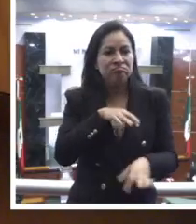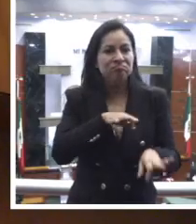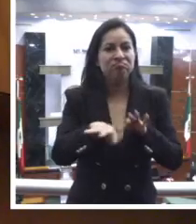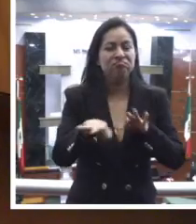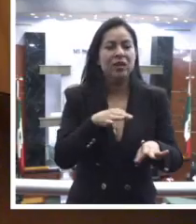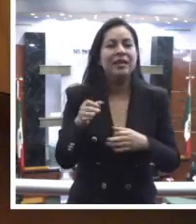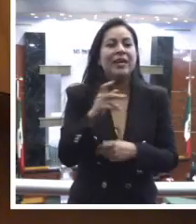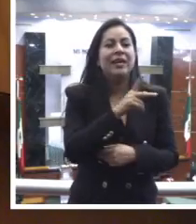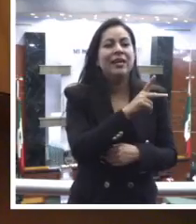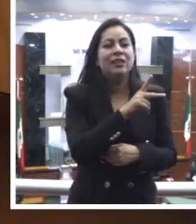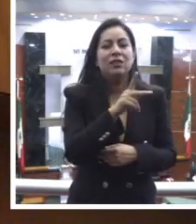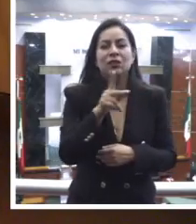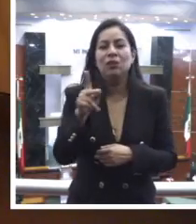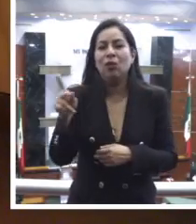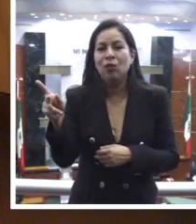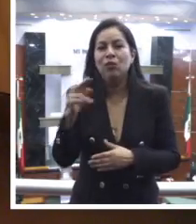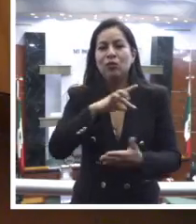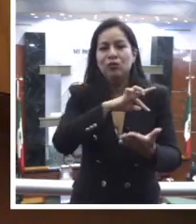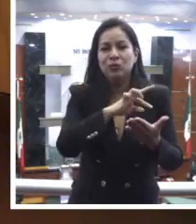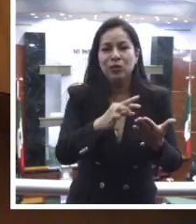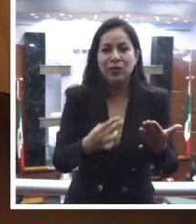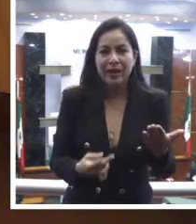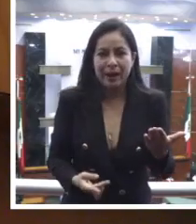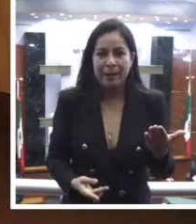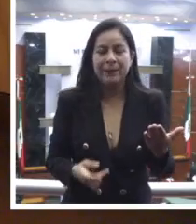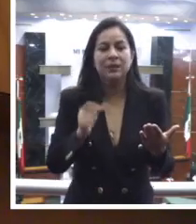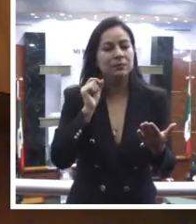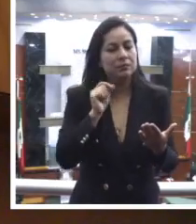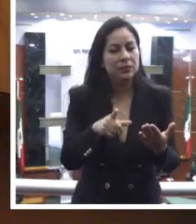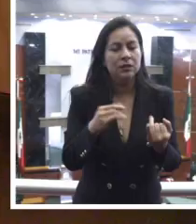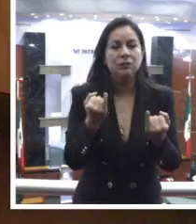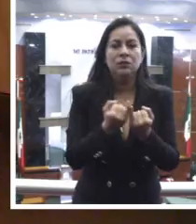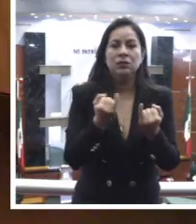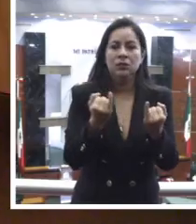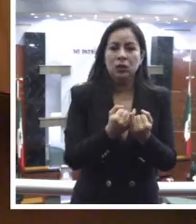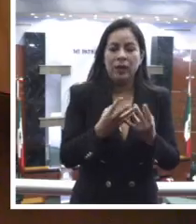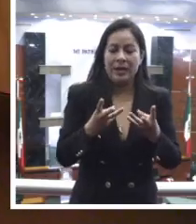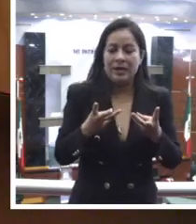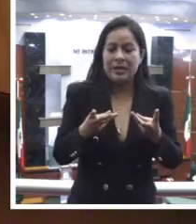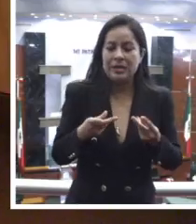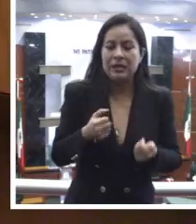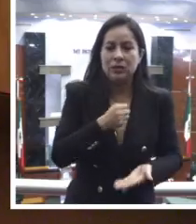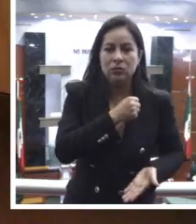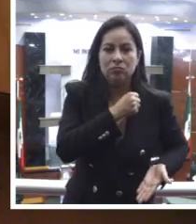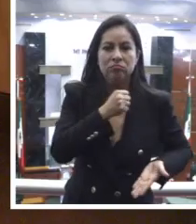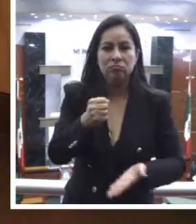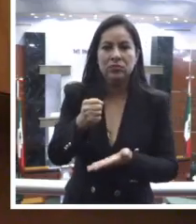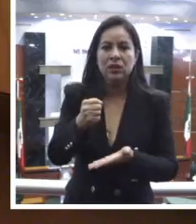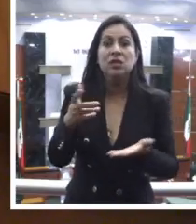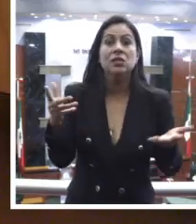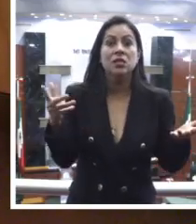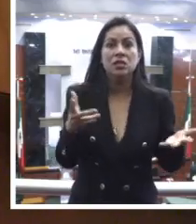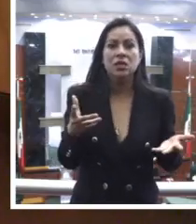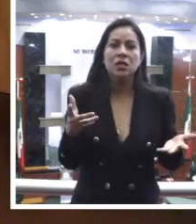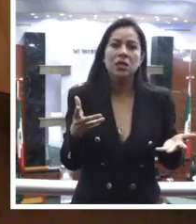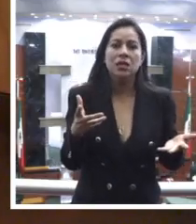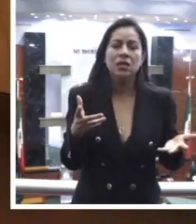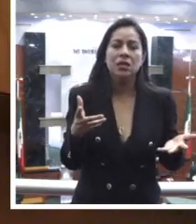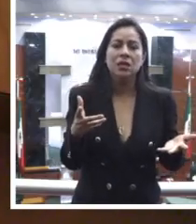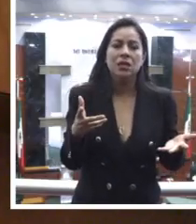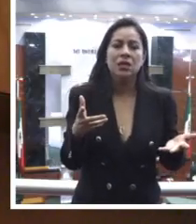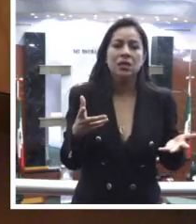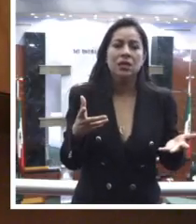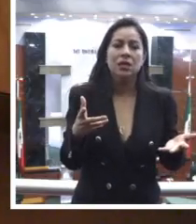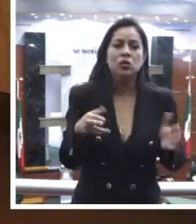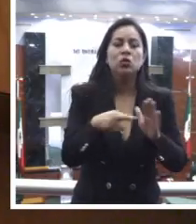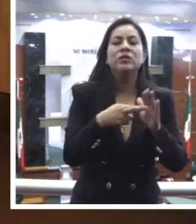que todos los programas incluidos en el gasto de inversión fueran, tuvieran